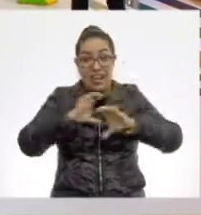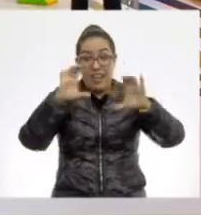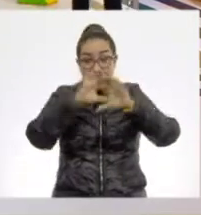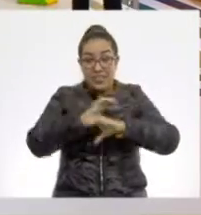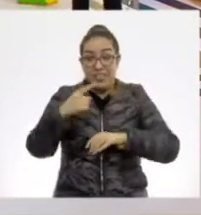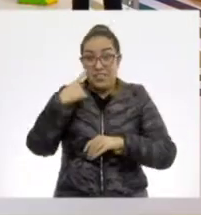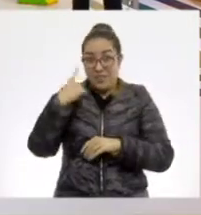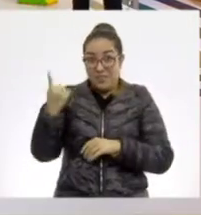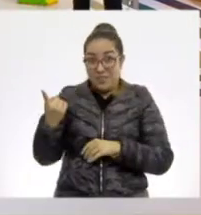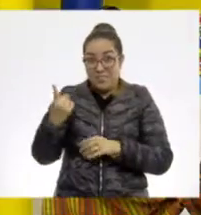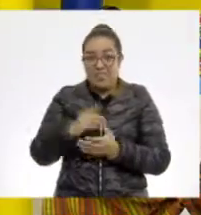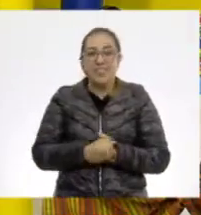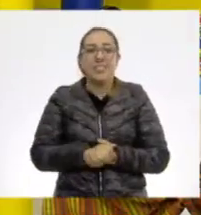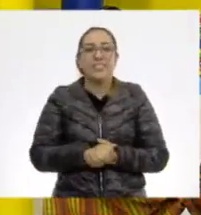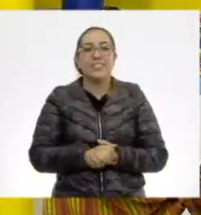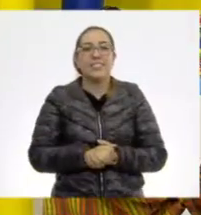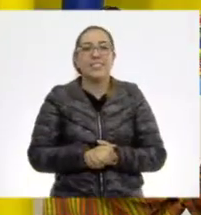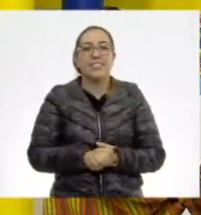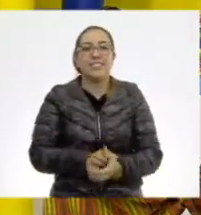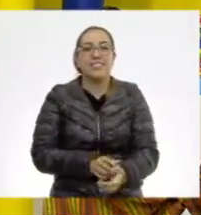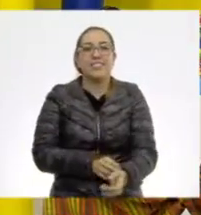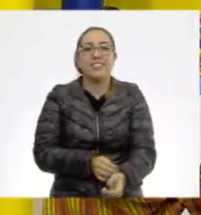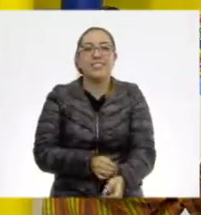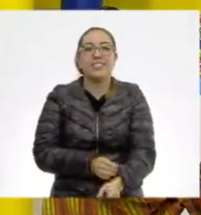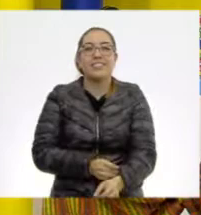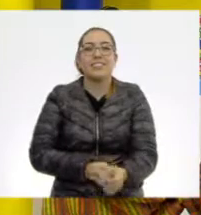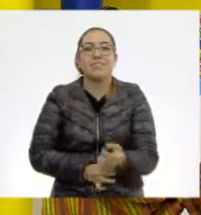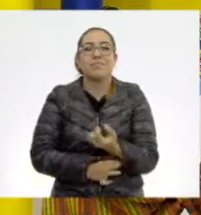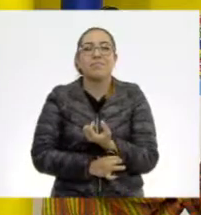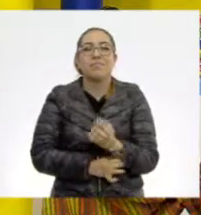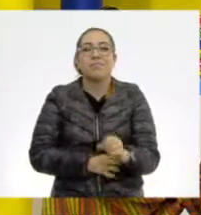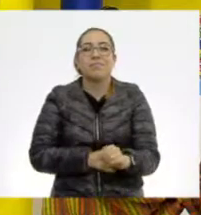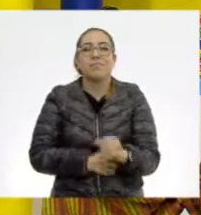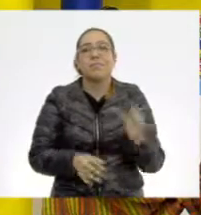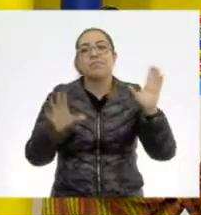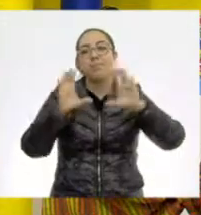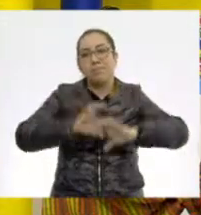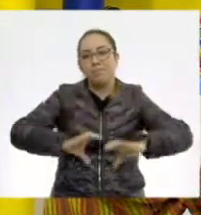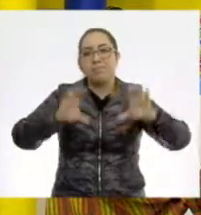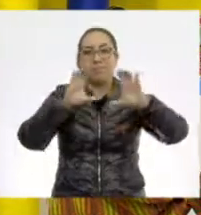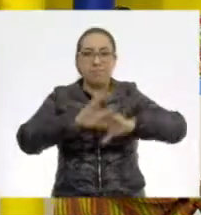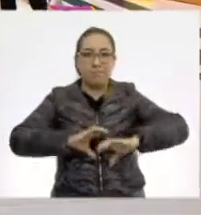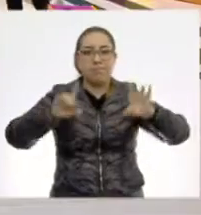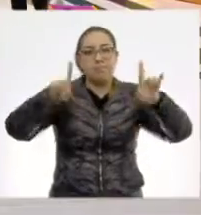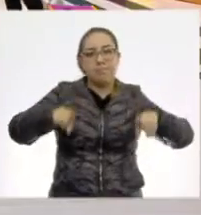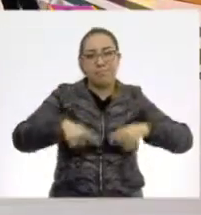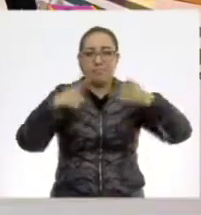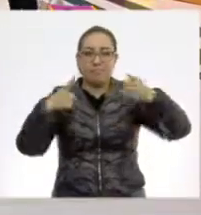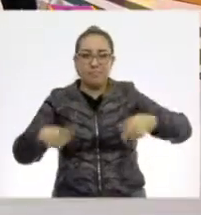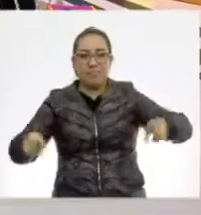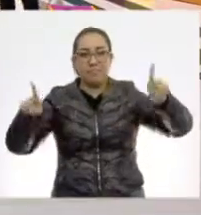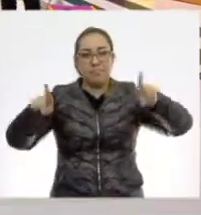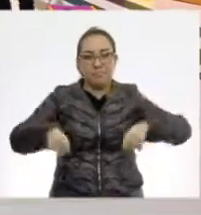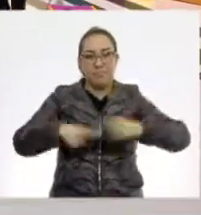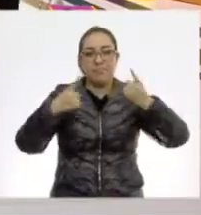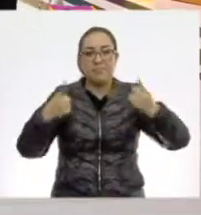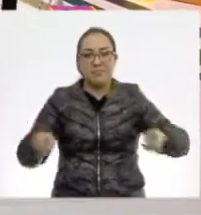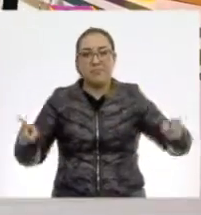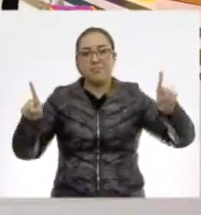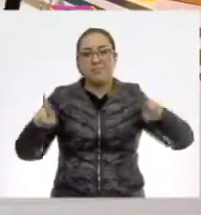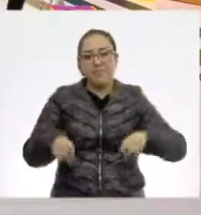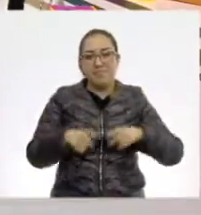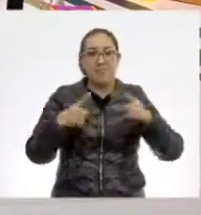la canción del tren. A ver, ¿listas, niñas y niños, a jugar la canción del tren? Es movimiento libre. Podemos bailar.